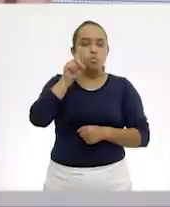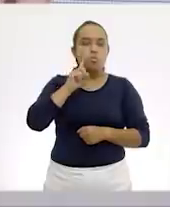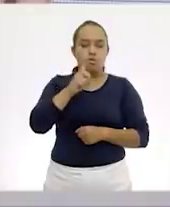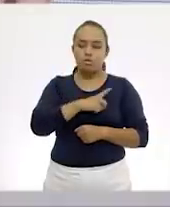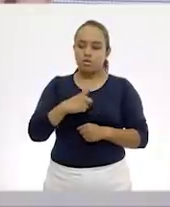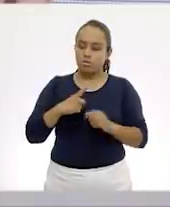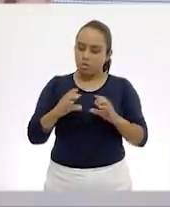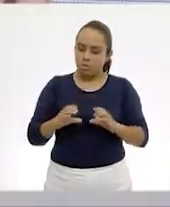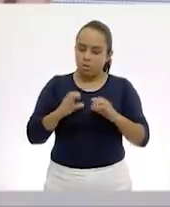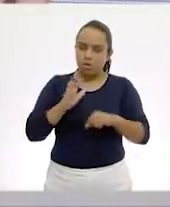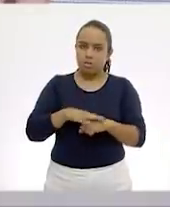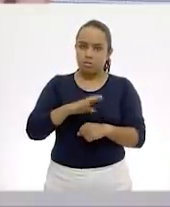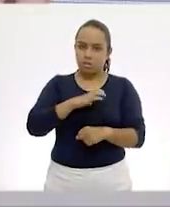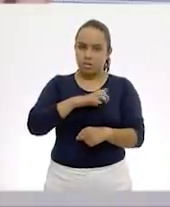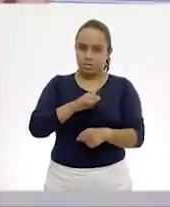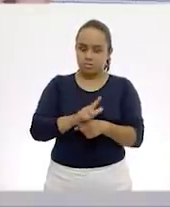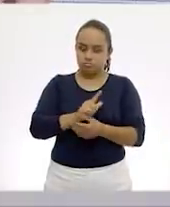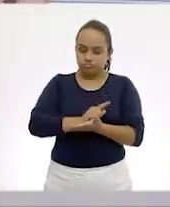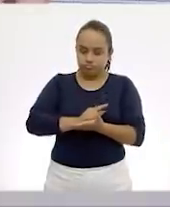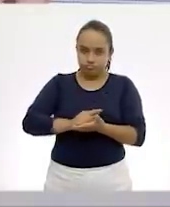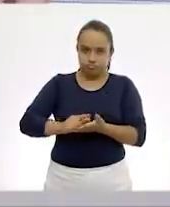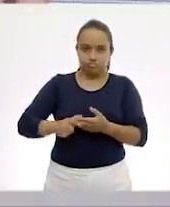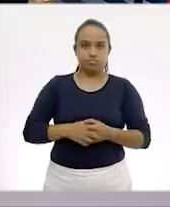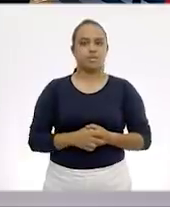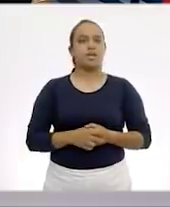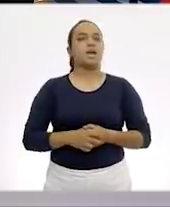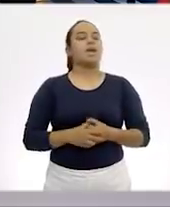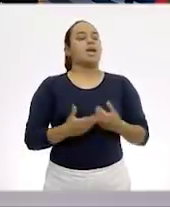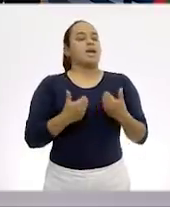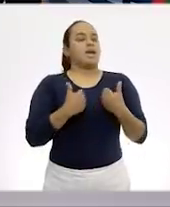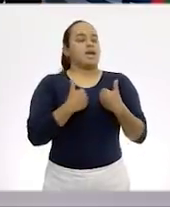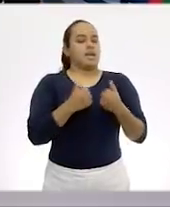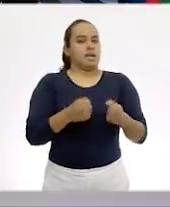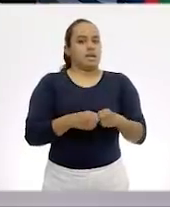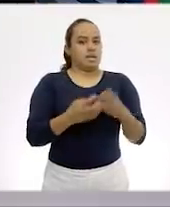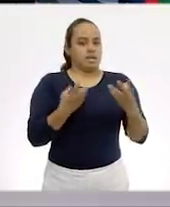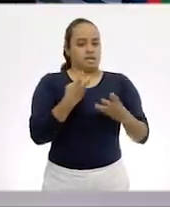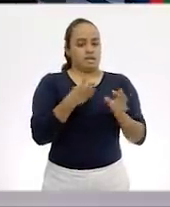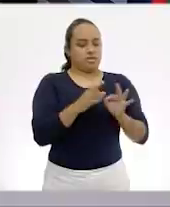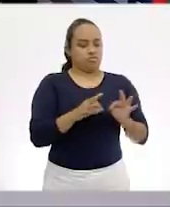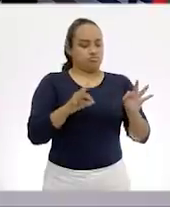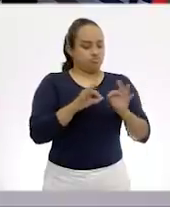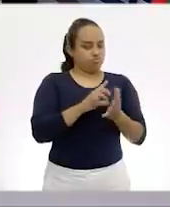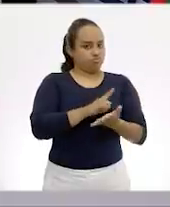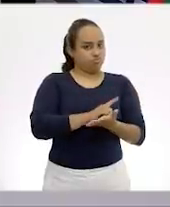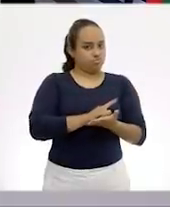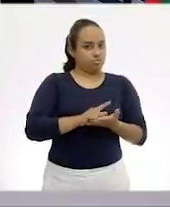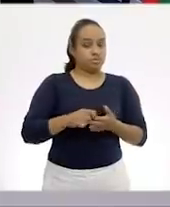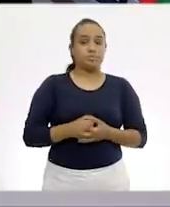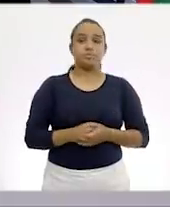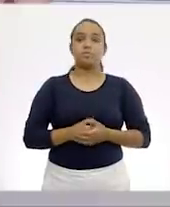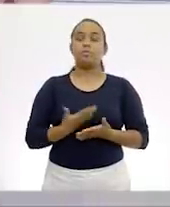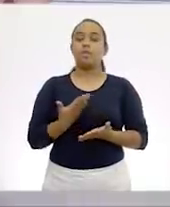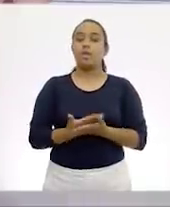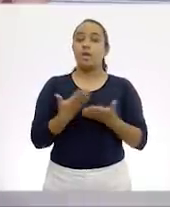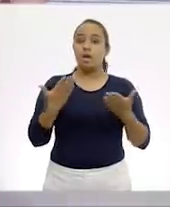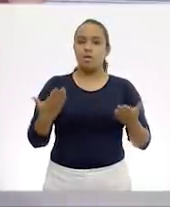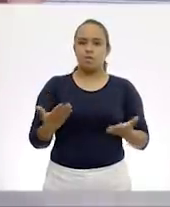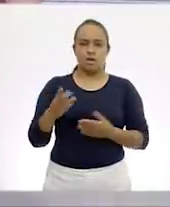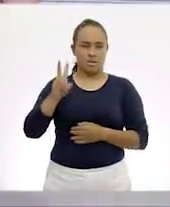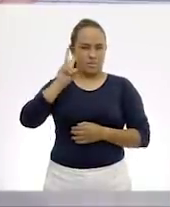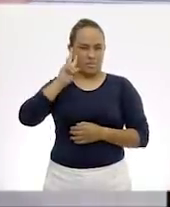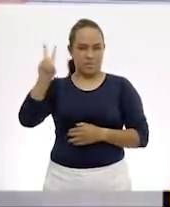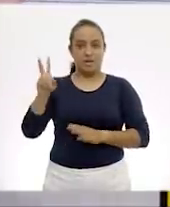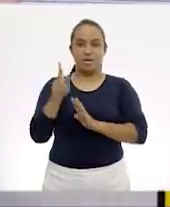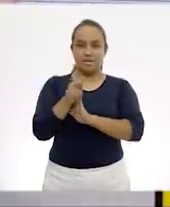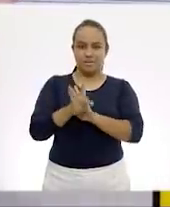cuidado especial en la higiene. Me queda clarísima la importancia de la higiene. Ahora te invito a ver el